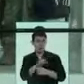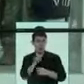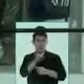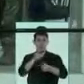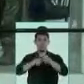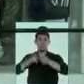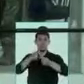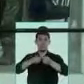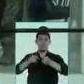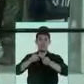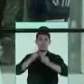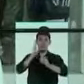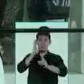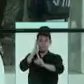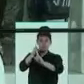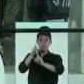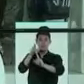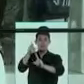embajada rusa Porky.